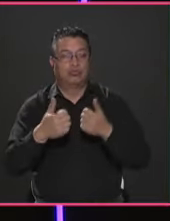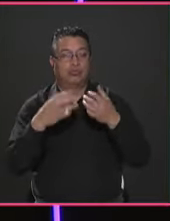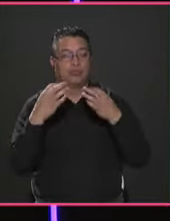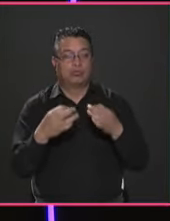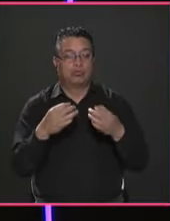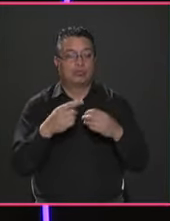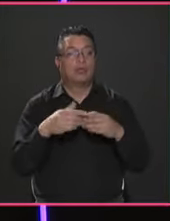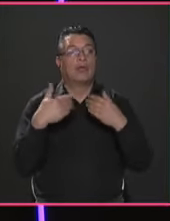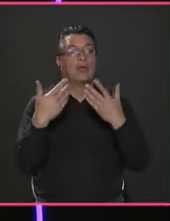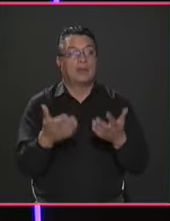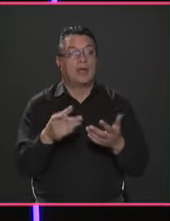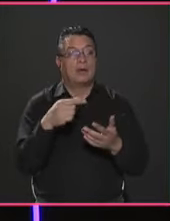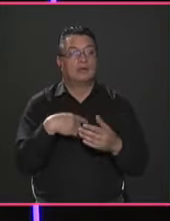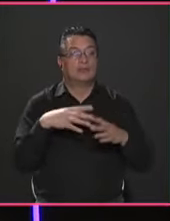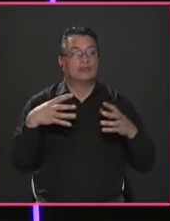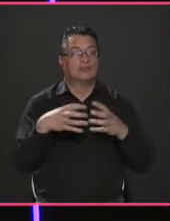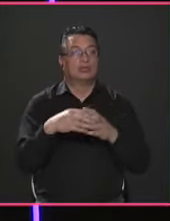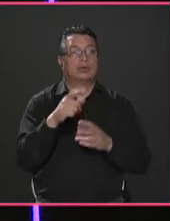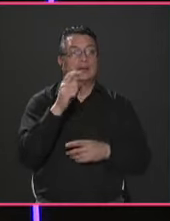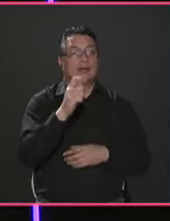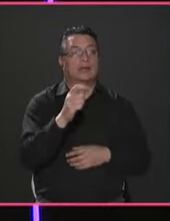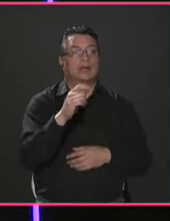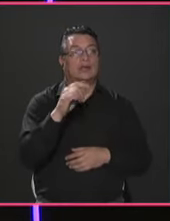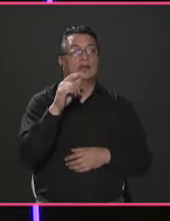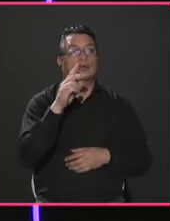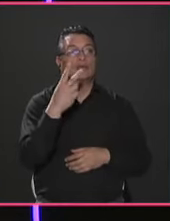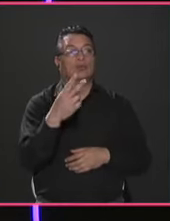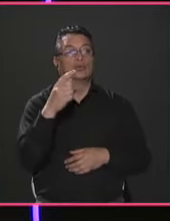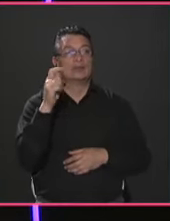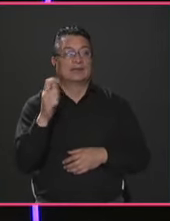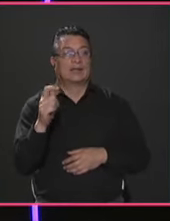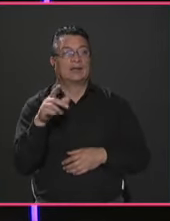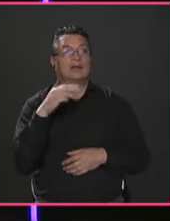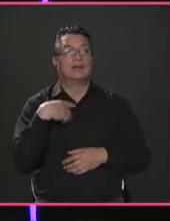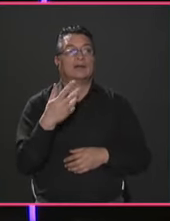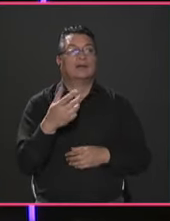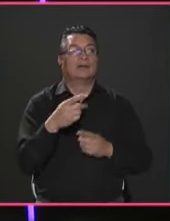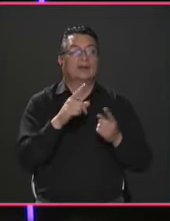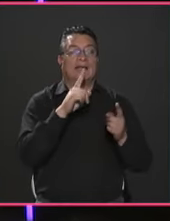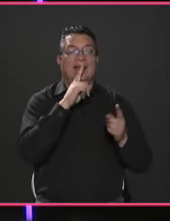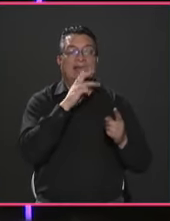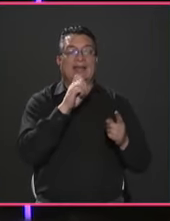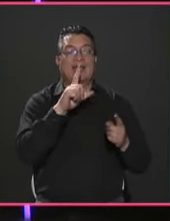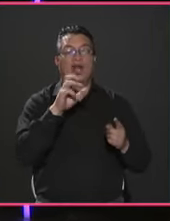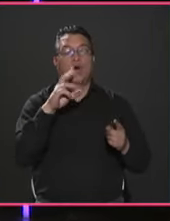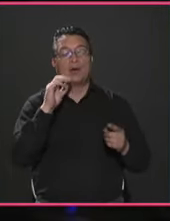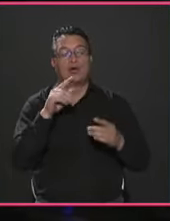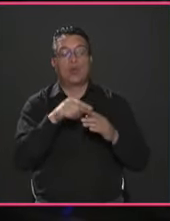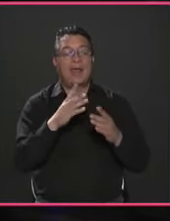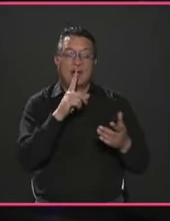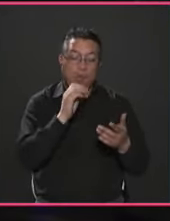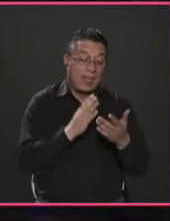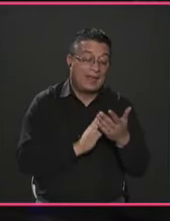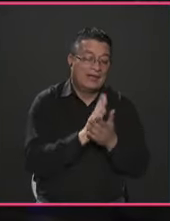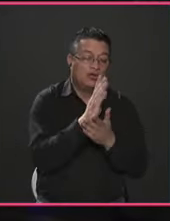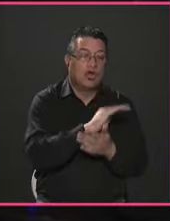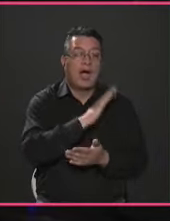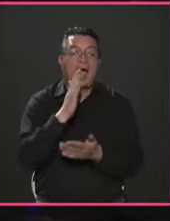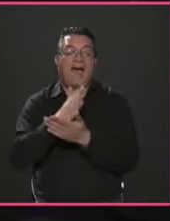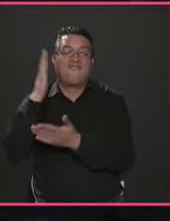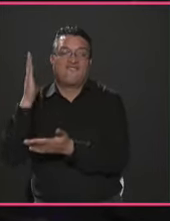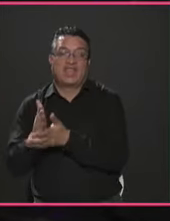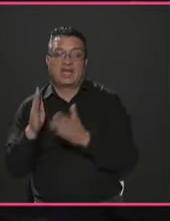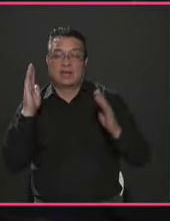con el generado por el consorcio ttt acá ttt significa de telómero a telómero o de inicio a fin o sea cuando tardamos